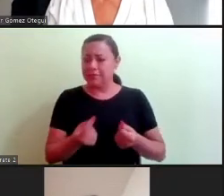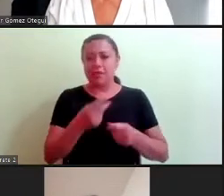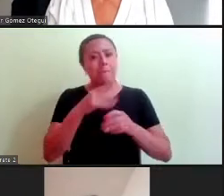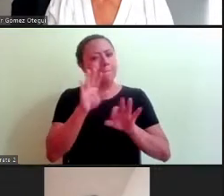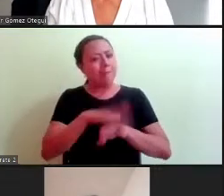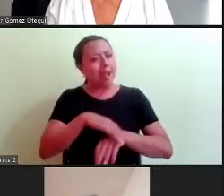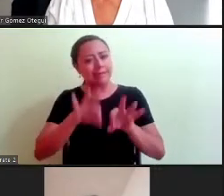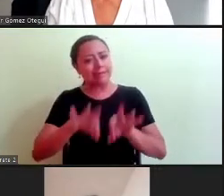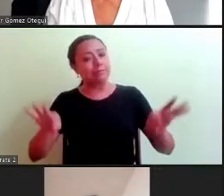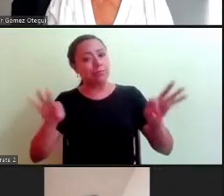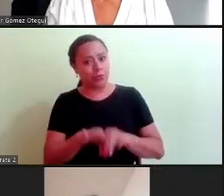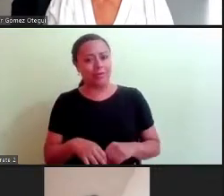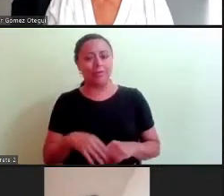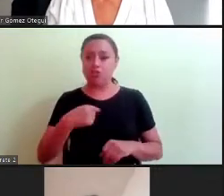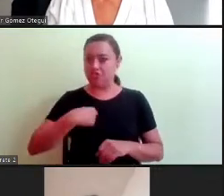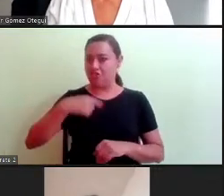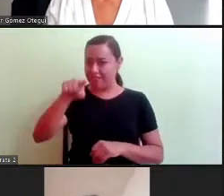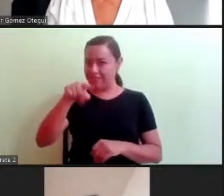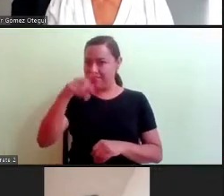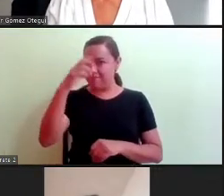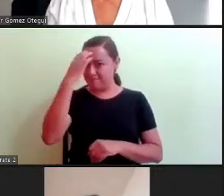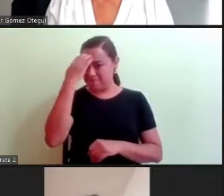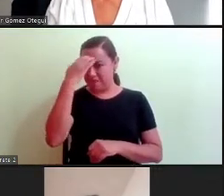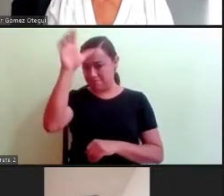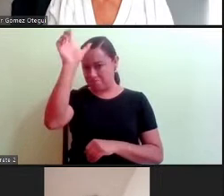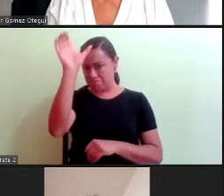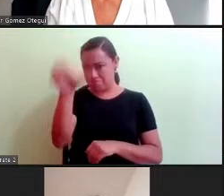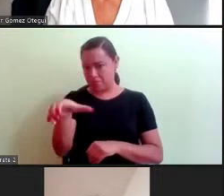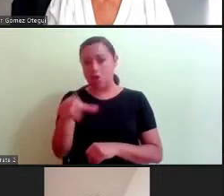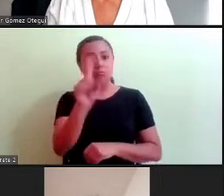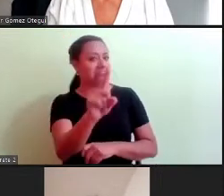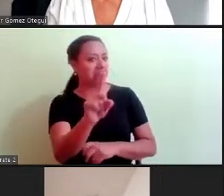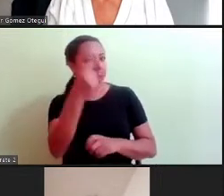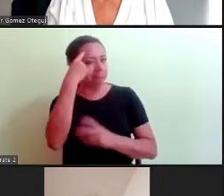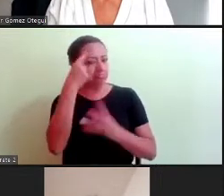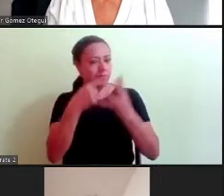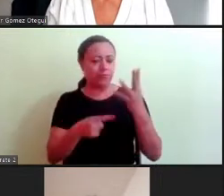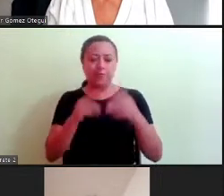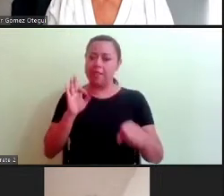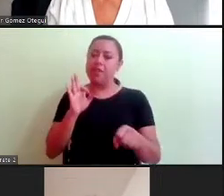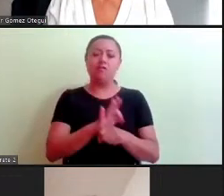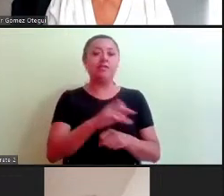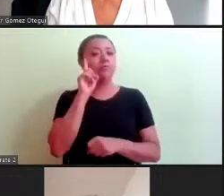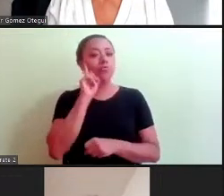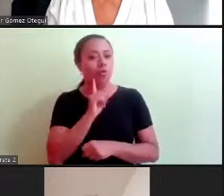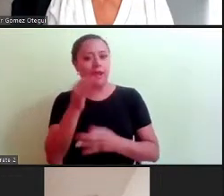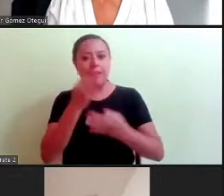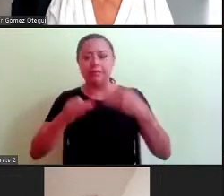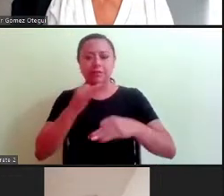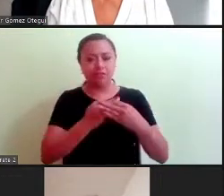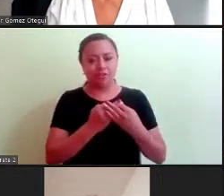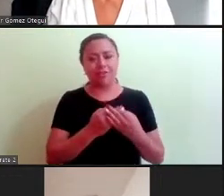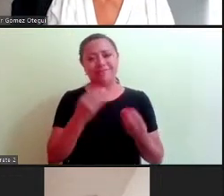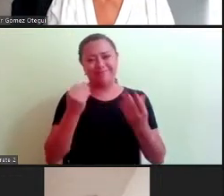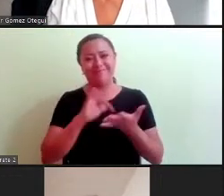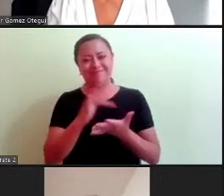Conozco tus convicciones y sé que sin duda son la defensa de los derechos de las mujeres. Muchas gracias y felicidades.